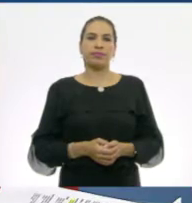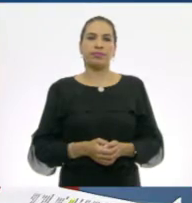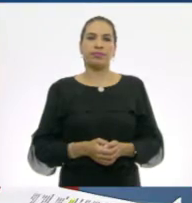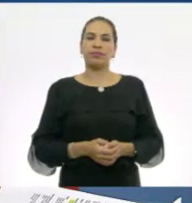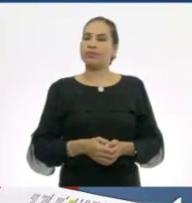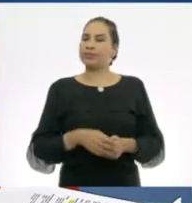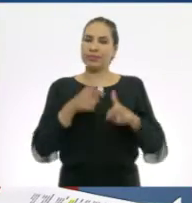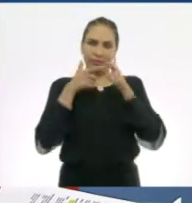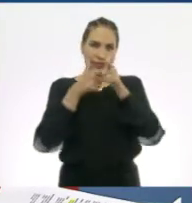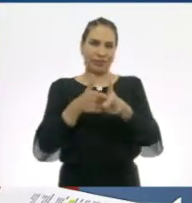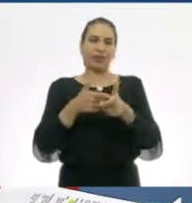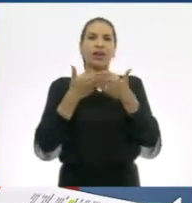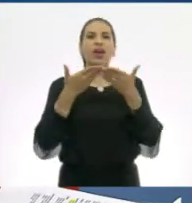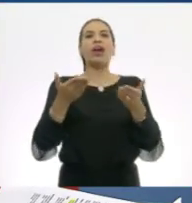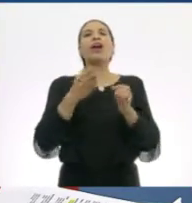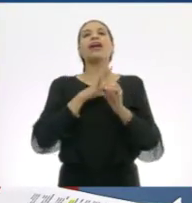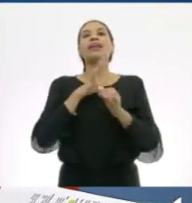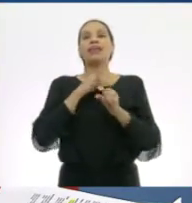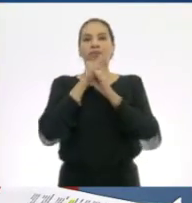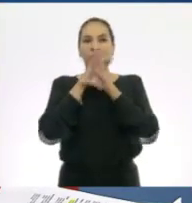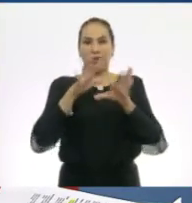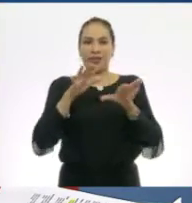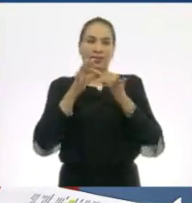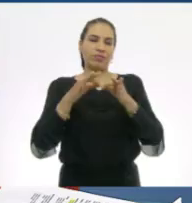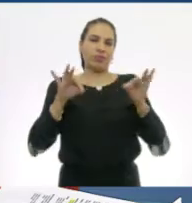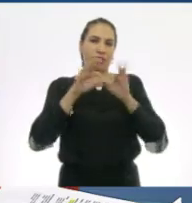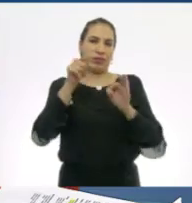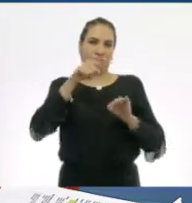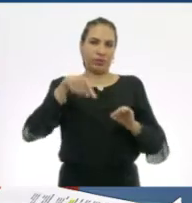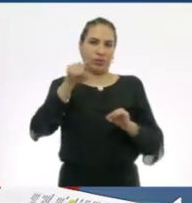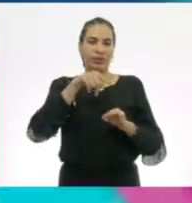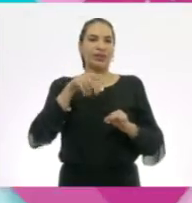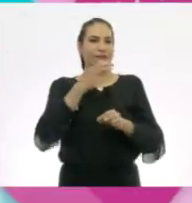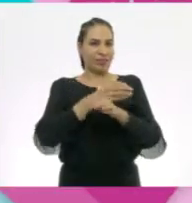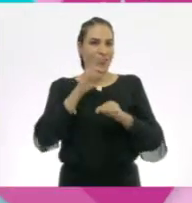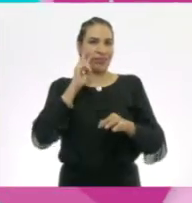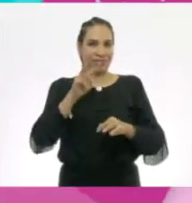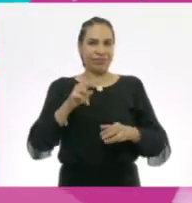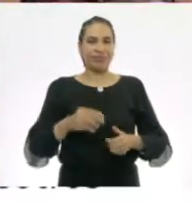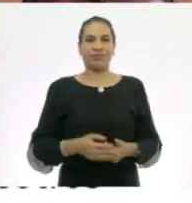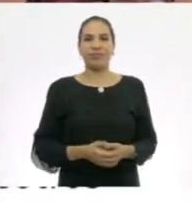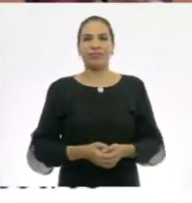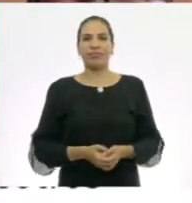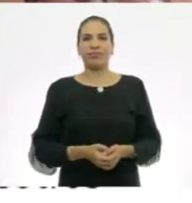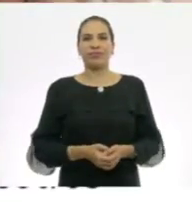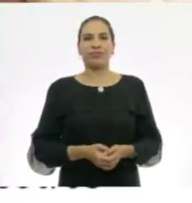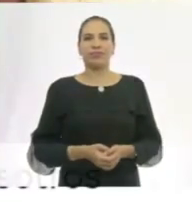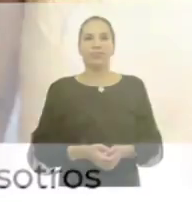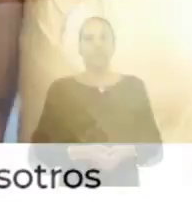No se muevan de su lugar, tenemos algo muy importante para ustedes. Acompáñenos.